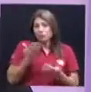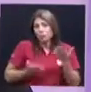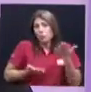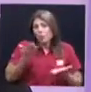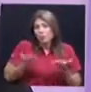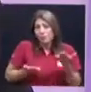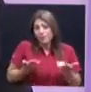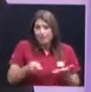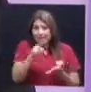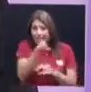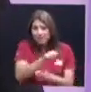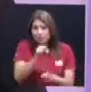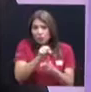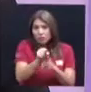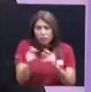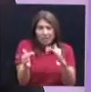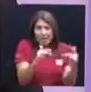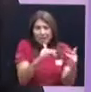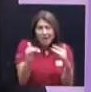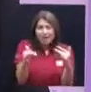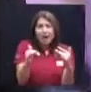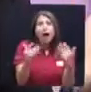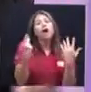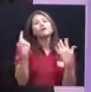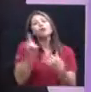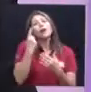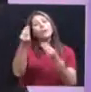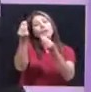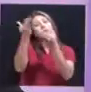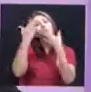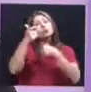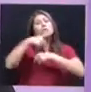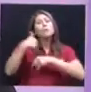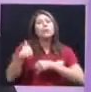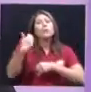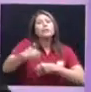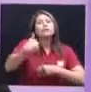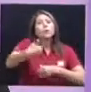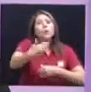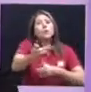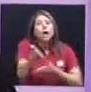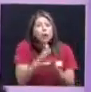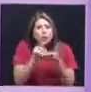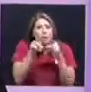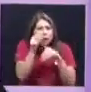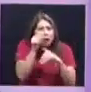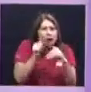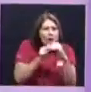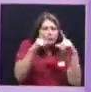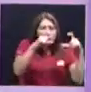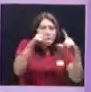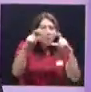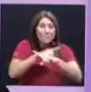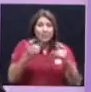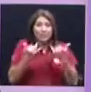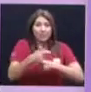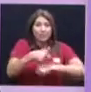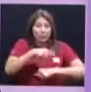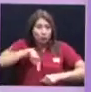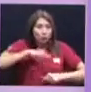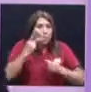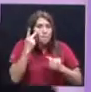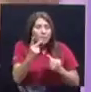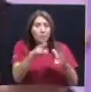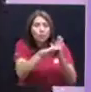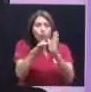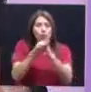eh entos se conocían tiempo después cuando alguien se infiltra Cuando alguien tomaba fotografías en este momento las tenemos en directo y en vivo